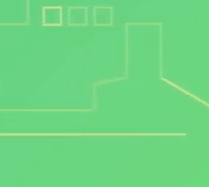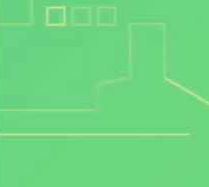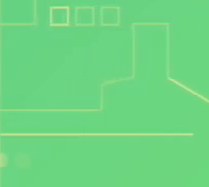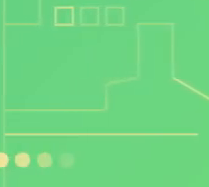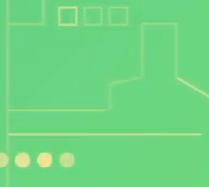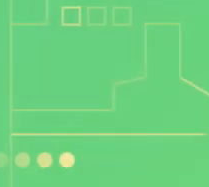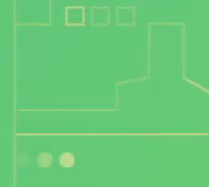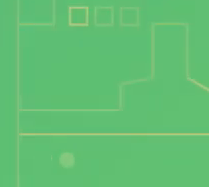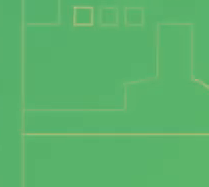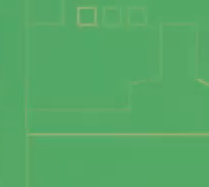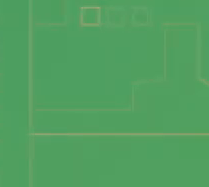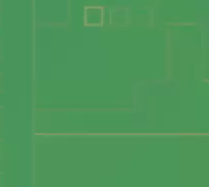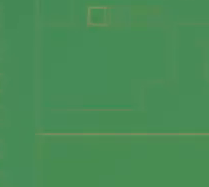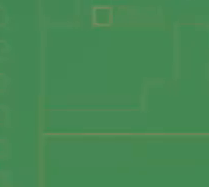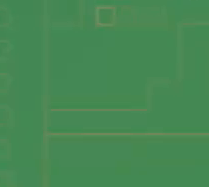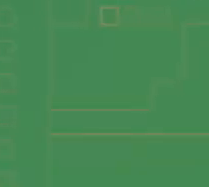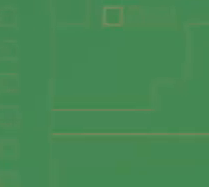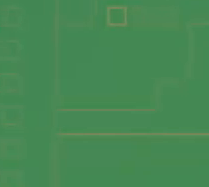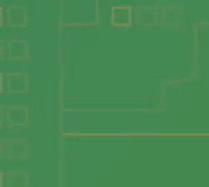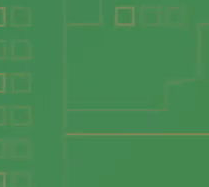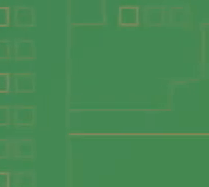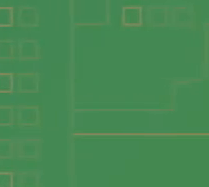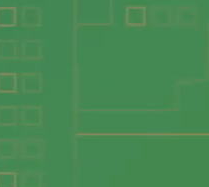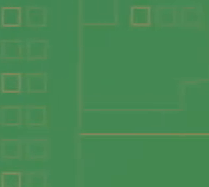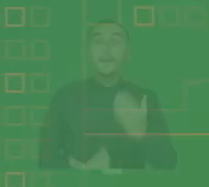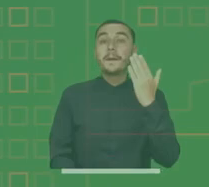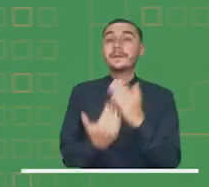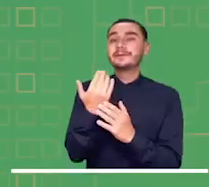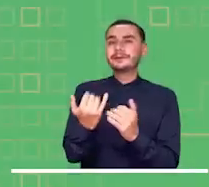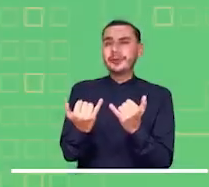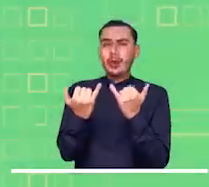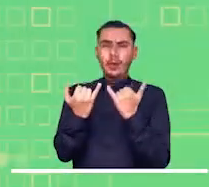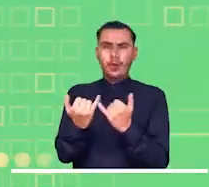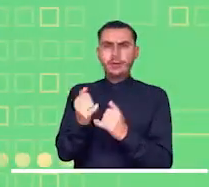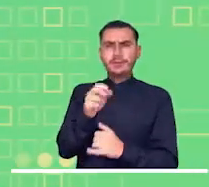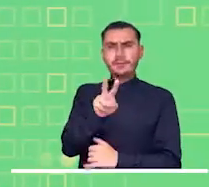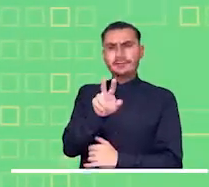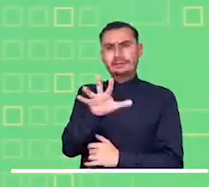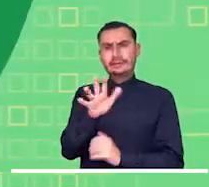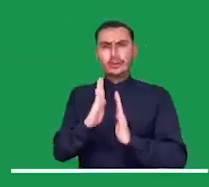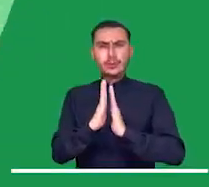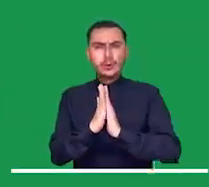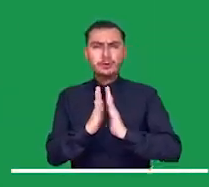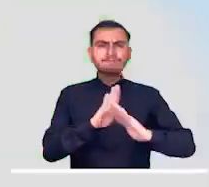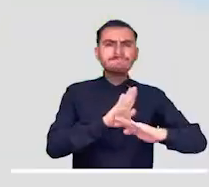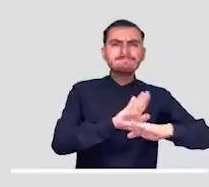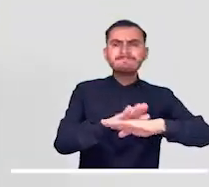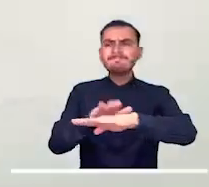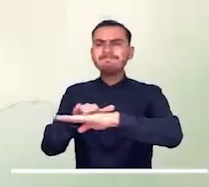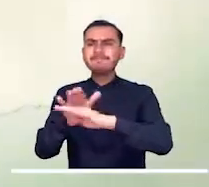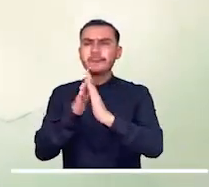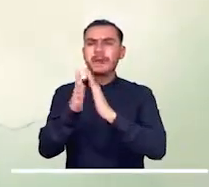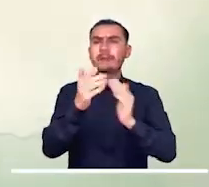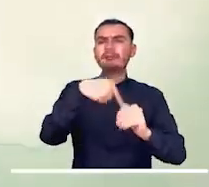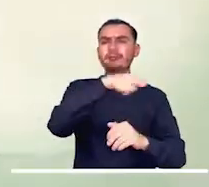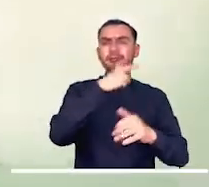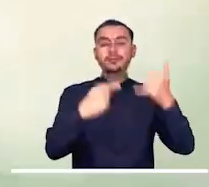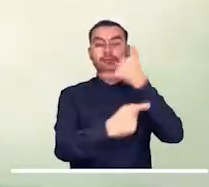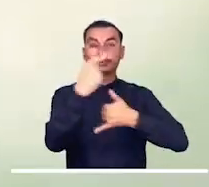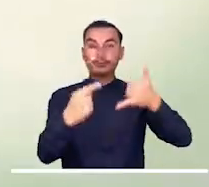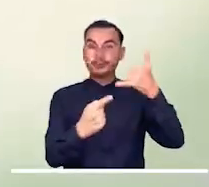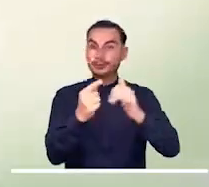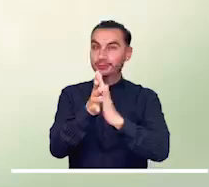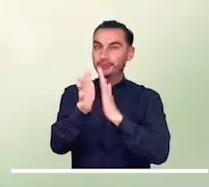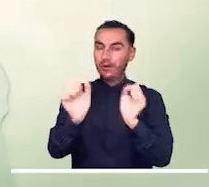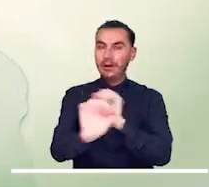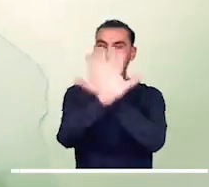Iniciamos este 25 de diciembre con nuestro recorrido meteorológico de la mañana. Empezamos por